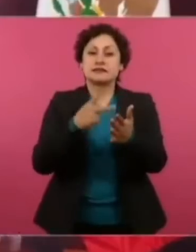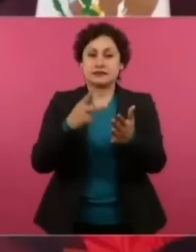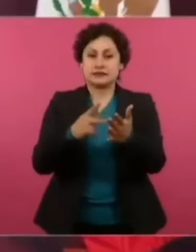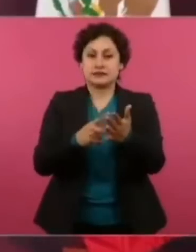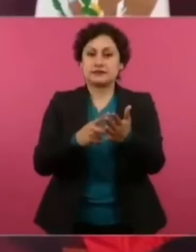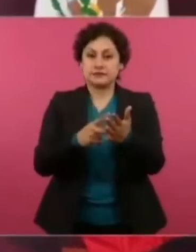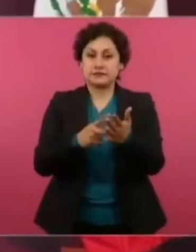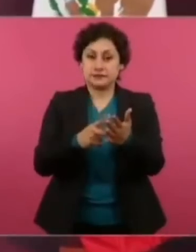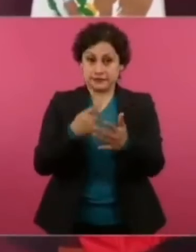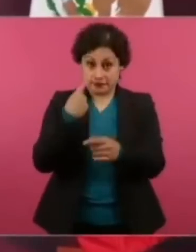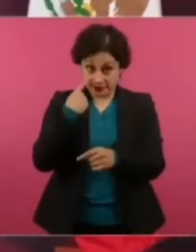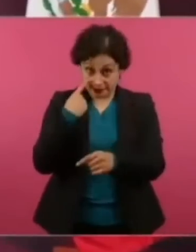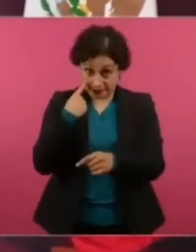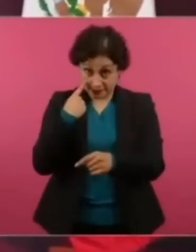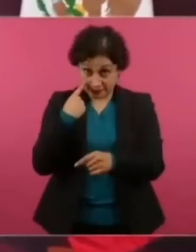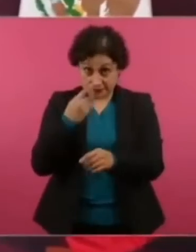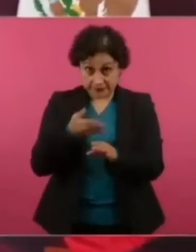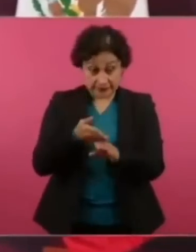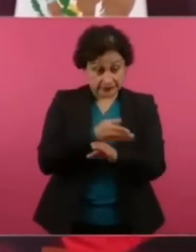De 35